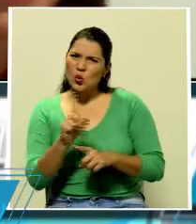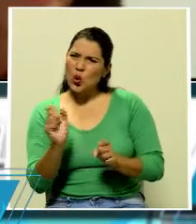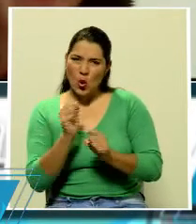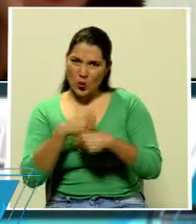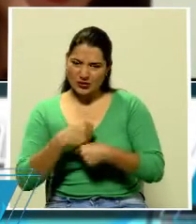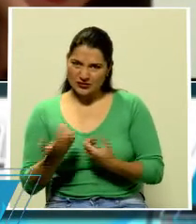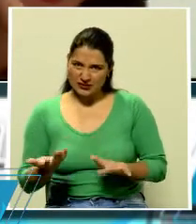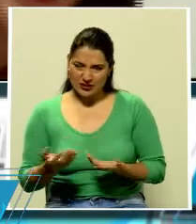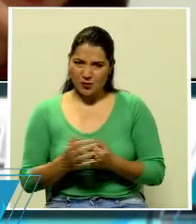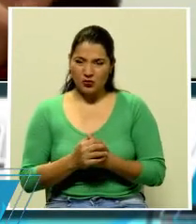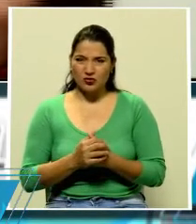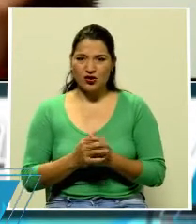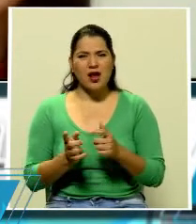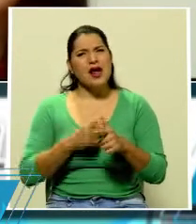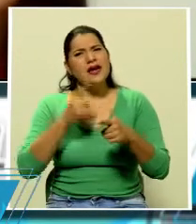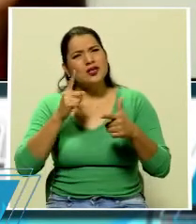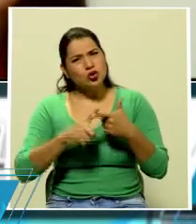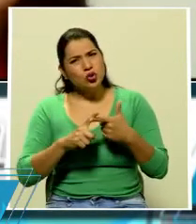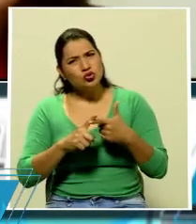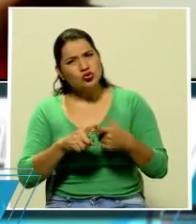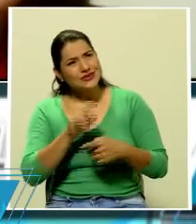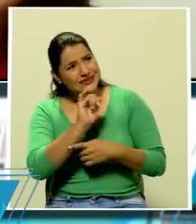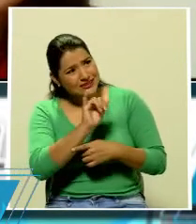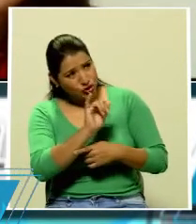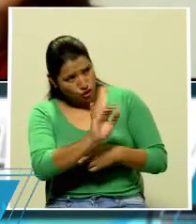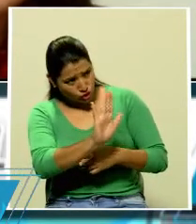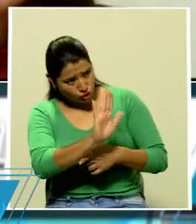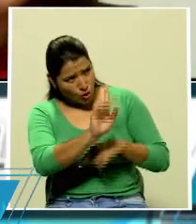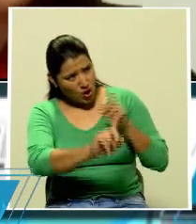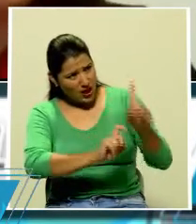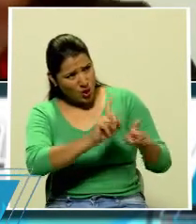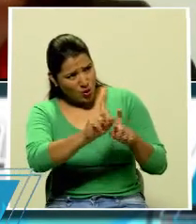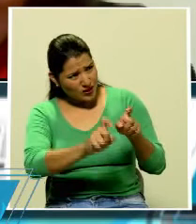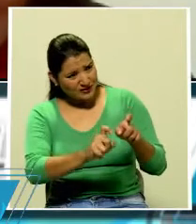encuesta sobre el futuro del teletrabajo? ¿Hay